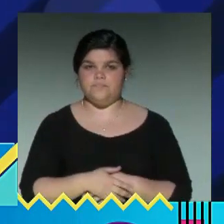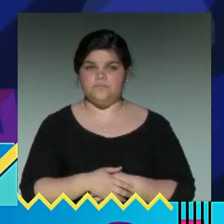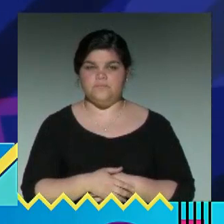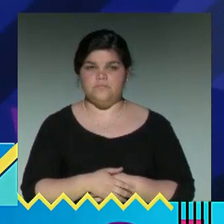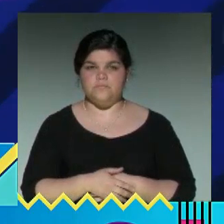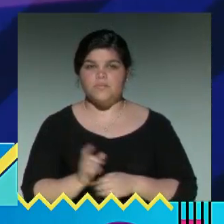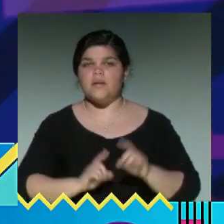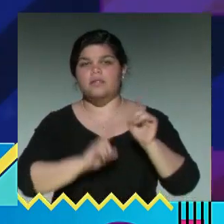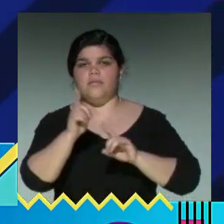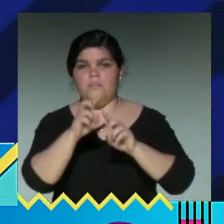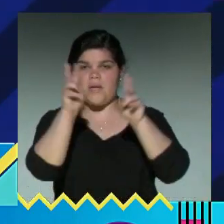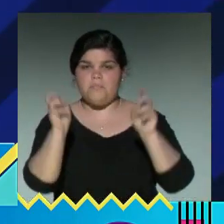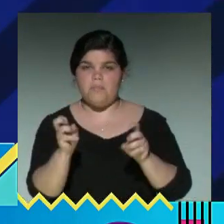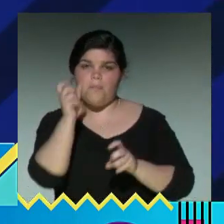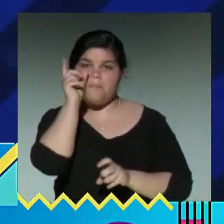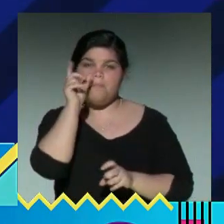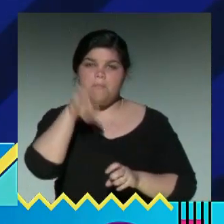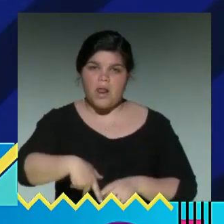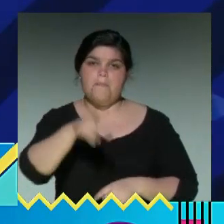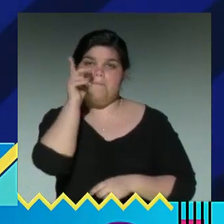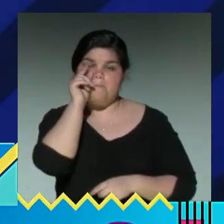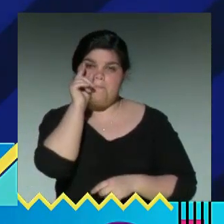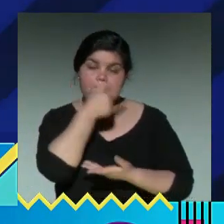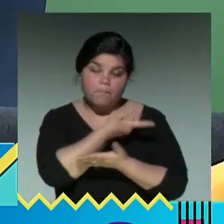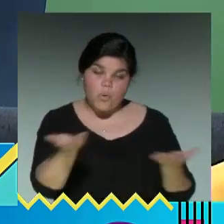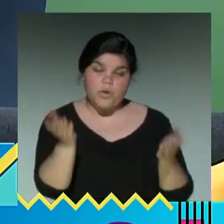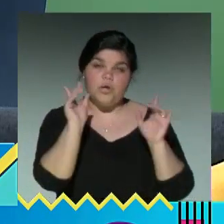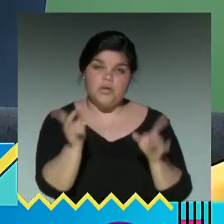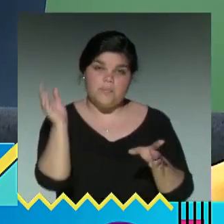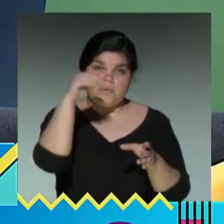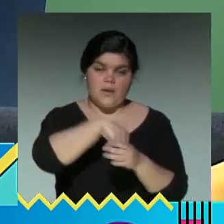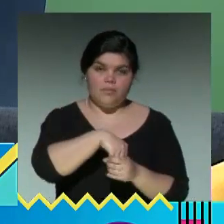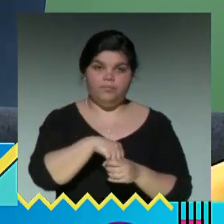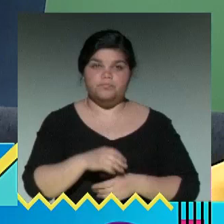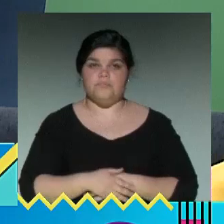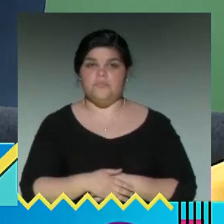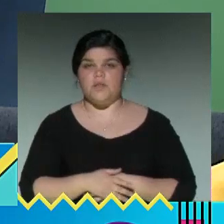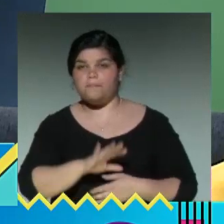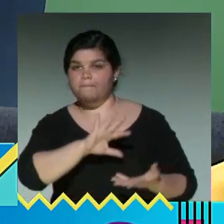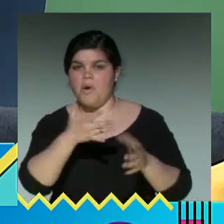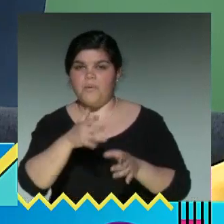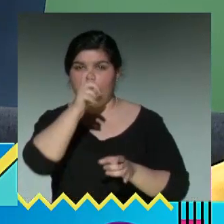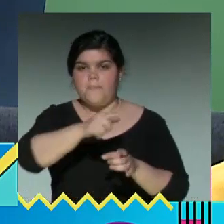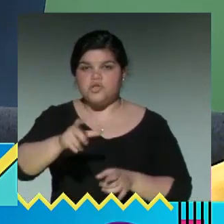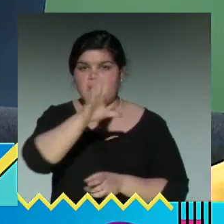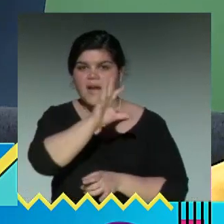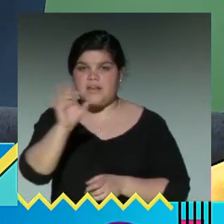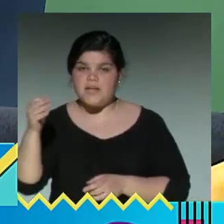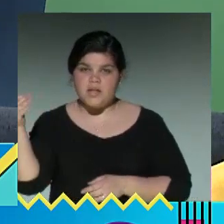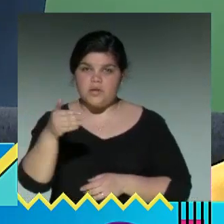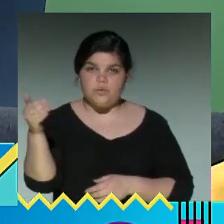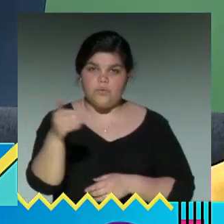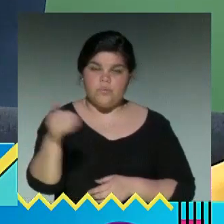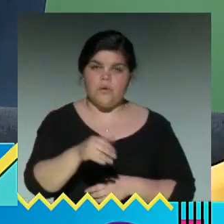no solo con políticas públicas, sino también con innovación en este sector. Se espera aproximadamente más de 500 asistentes que provienen